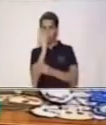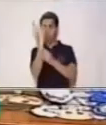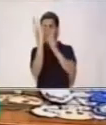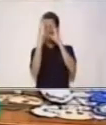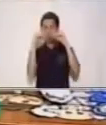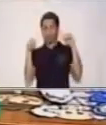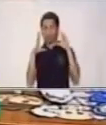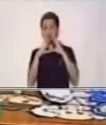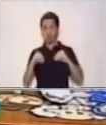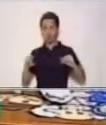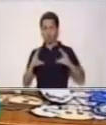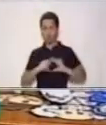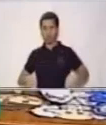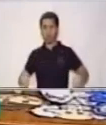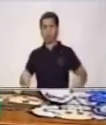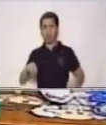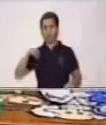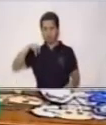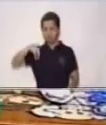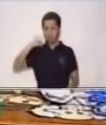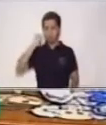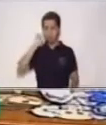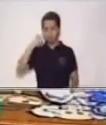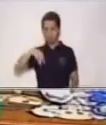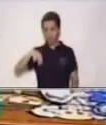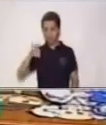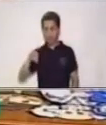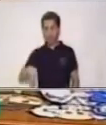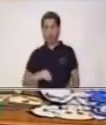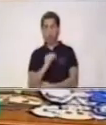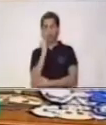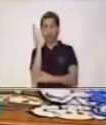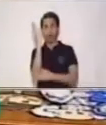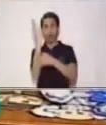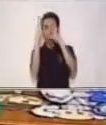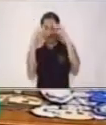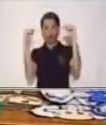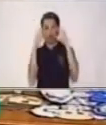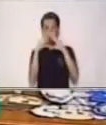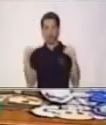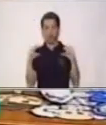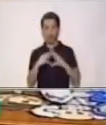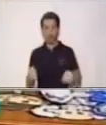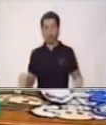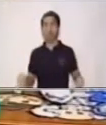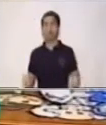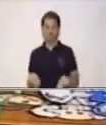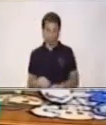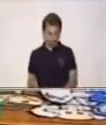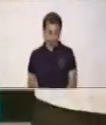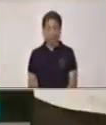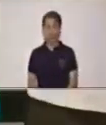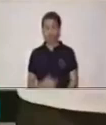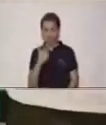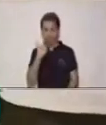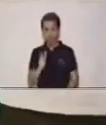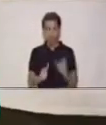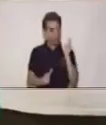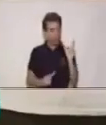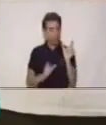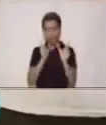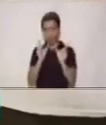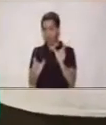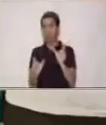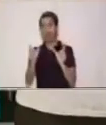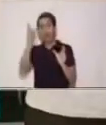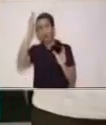sílabas, las letras forman sílabas, las sílabas forman palabras, y posteriormente, cuando tú ya aprendas